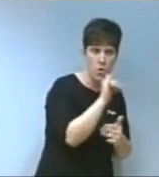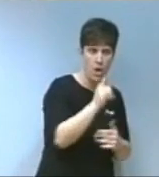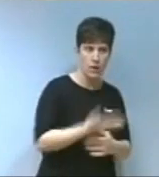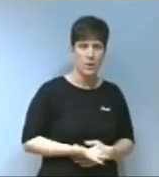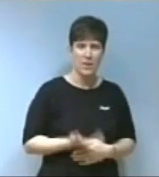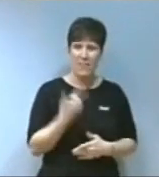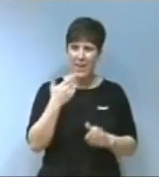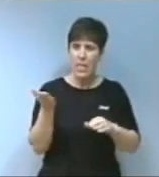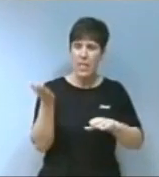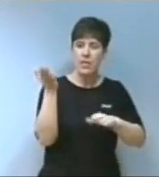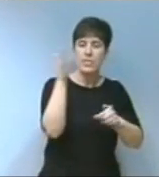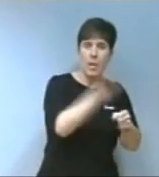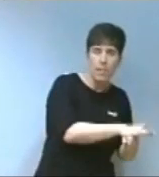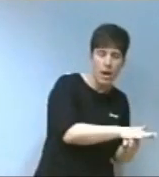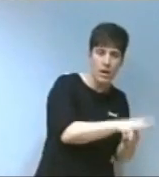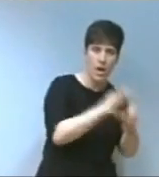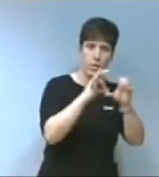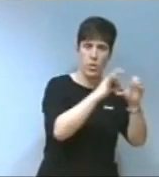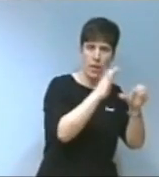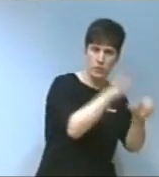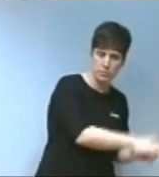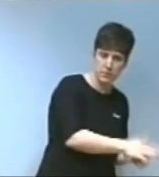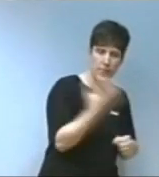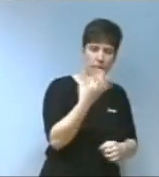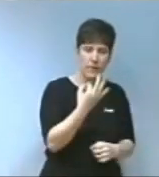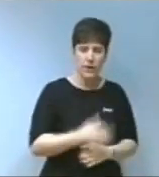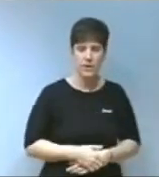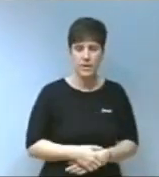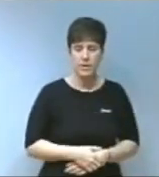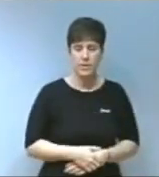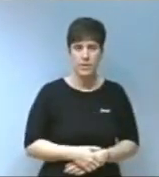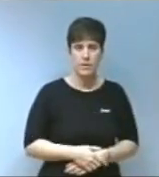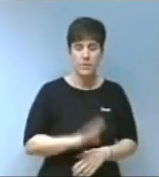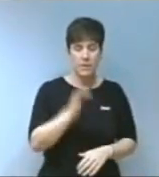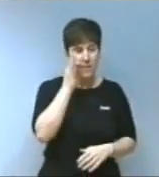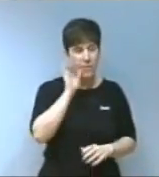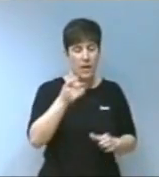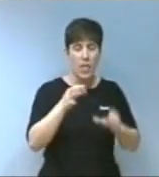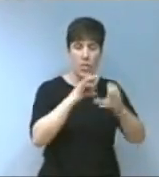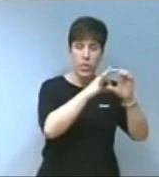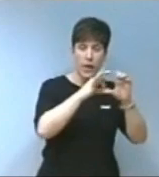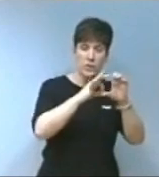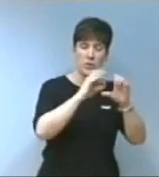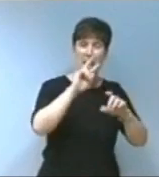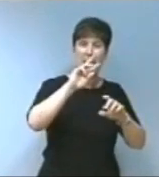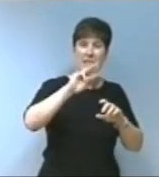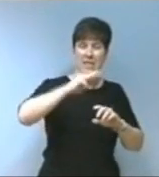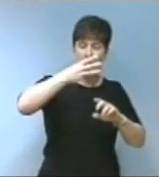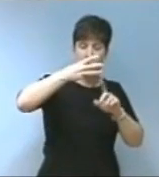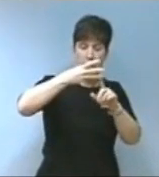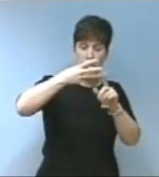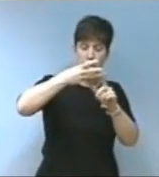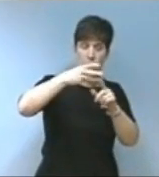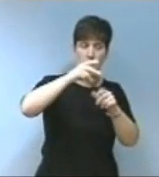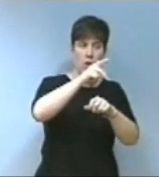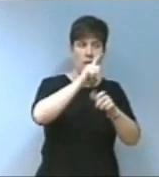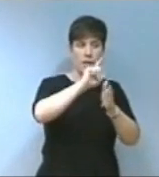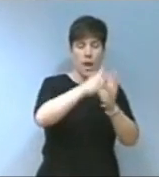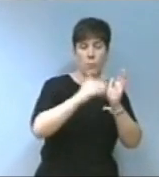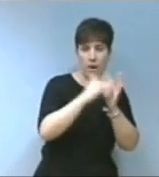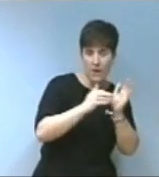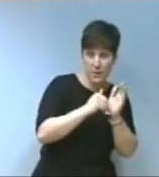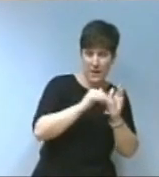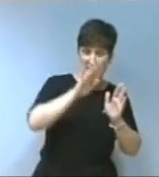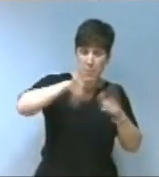Ciudadanos no. Ciudadanos es el tercer partido de la Comunidad Valenciana y, sin embargo, sale menos en Telecompromís que Podemos o que